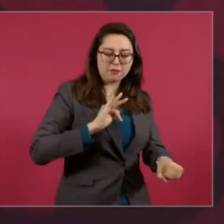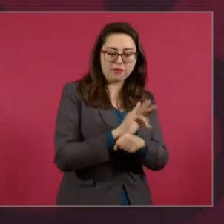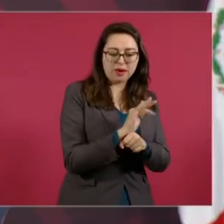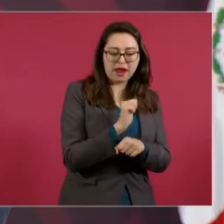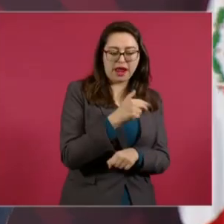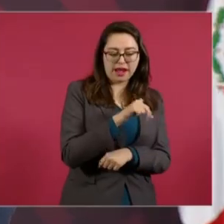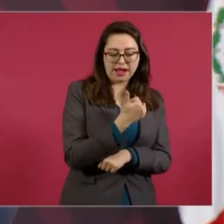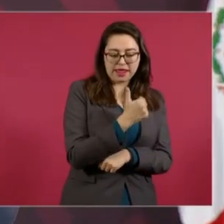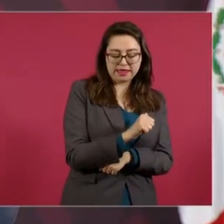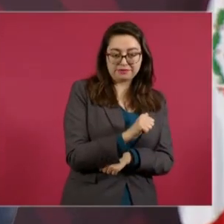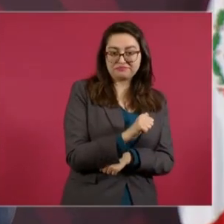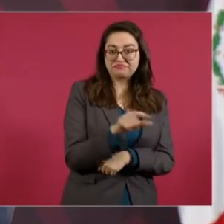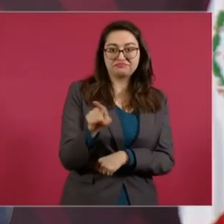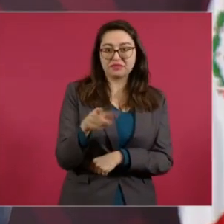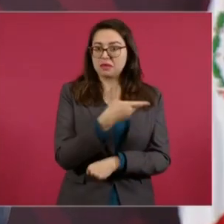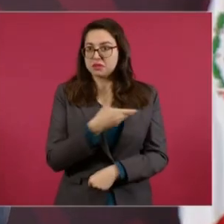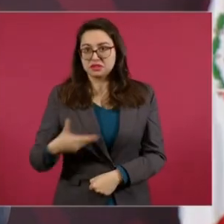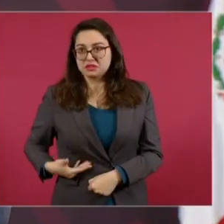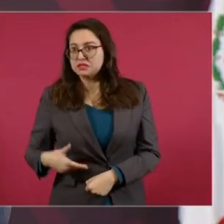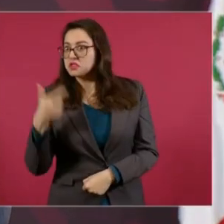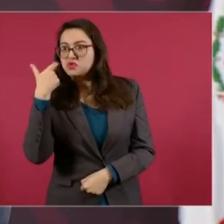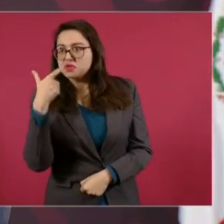y que quedara Mitt.